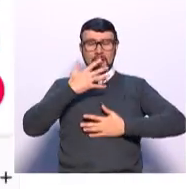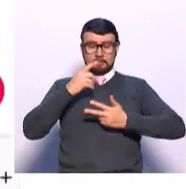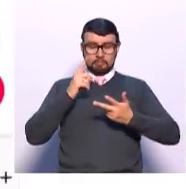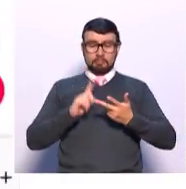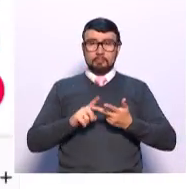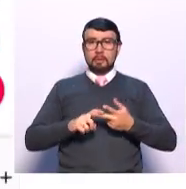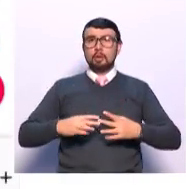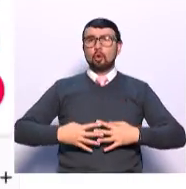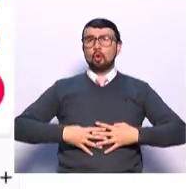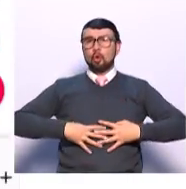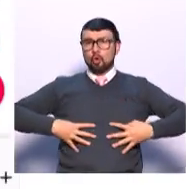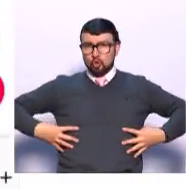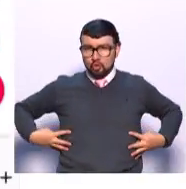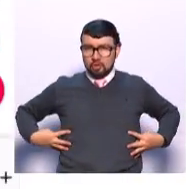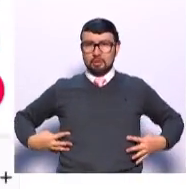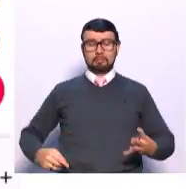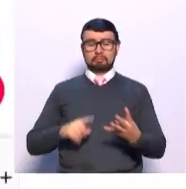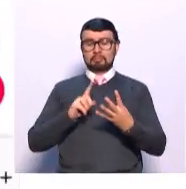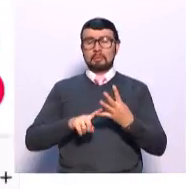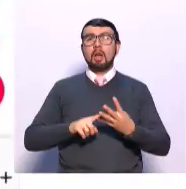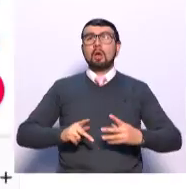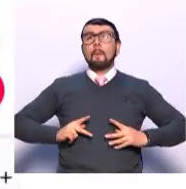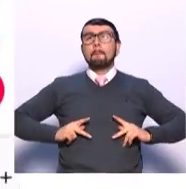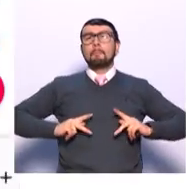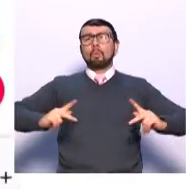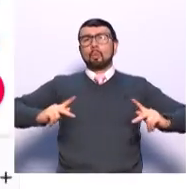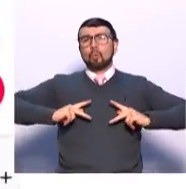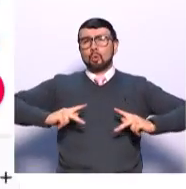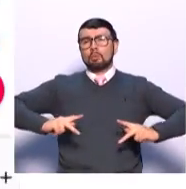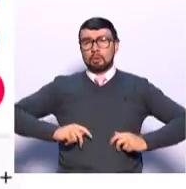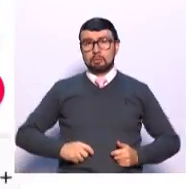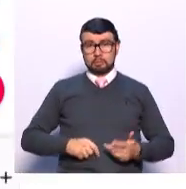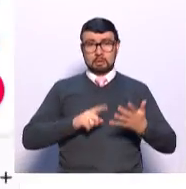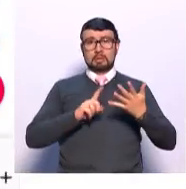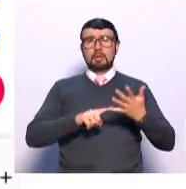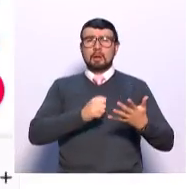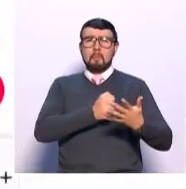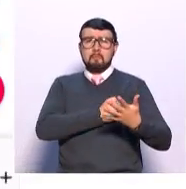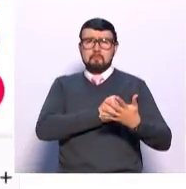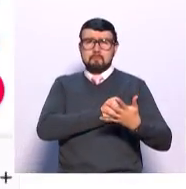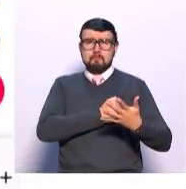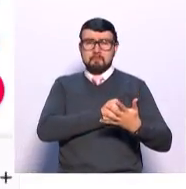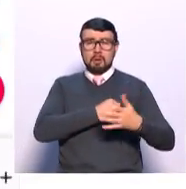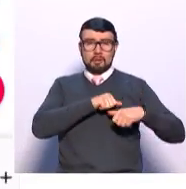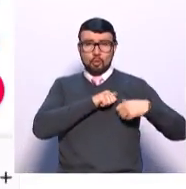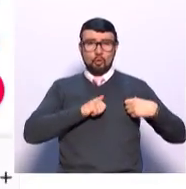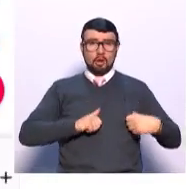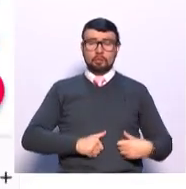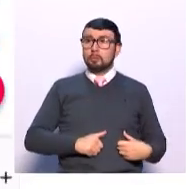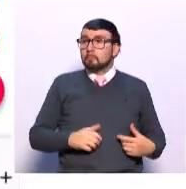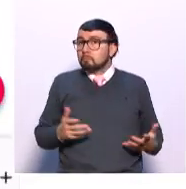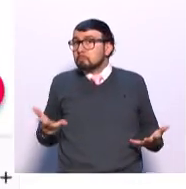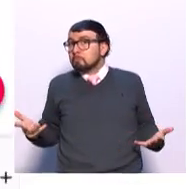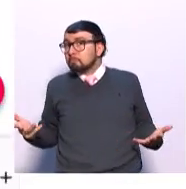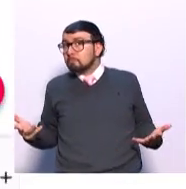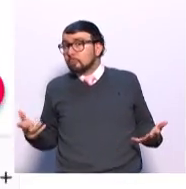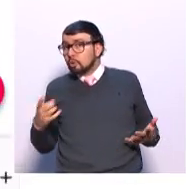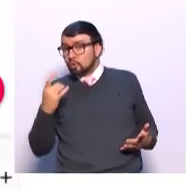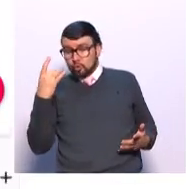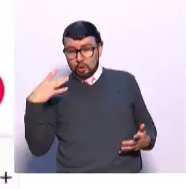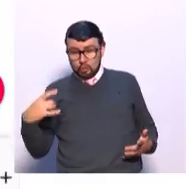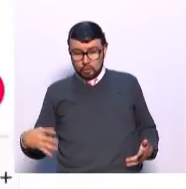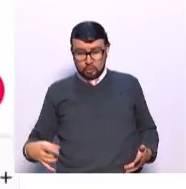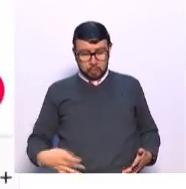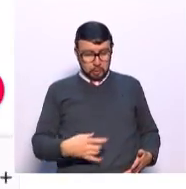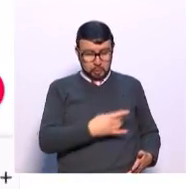costillas puede doler el pulmón puede doler el corazón y entonces en esta imagen pues